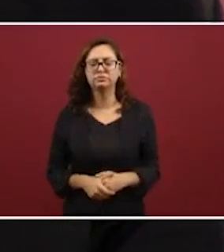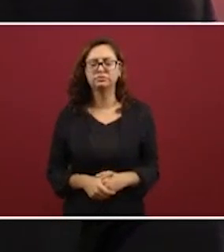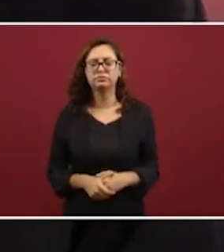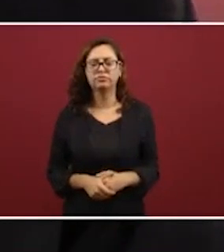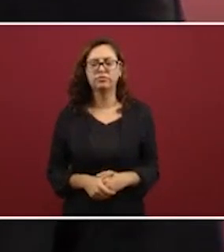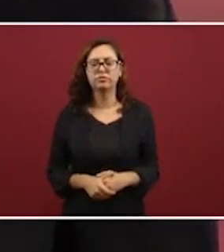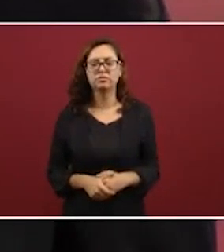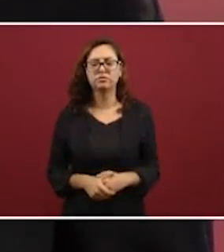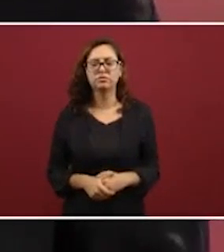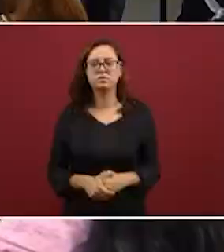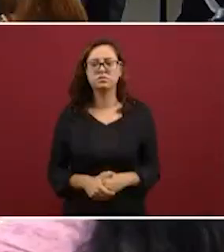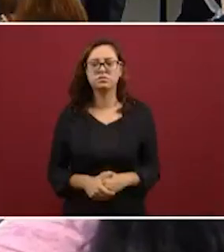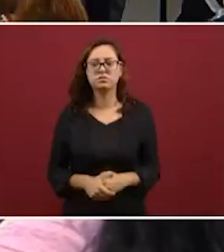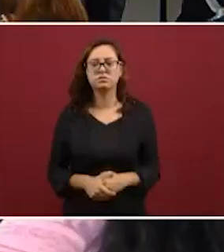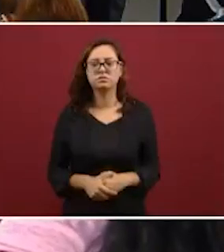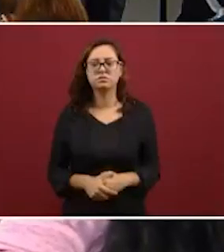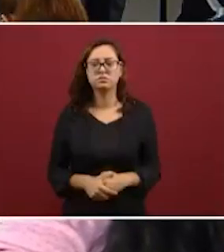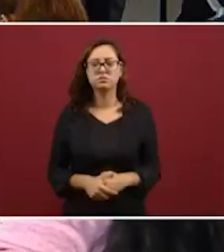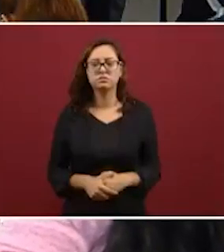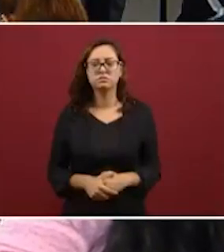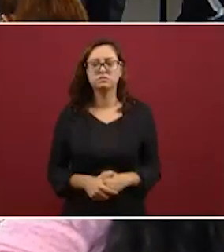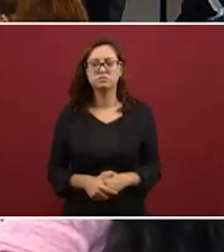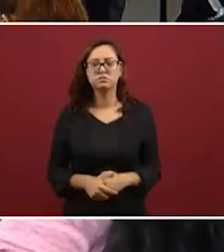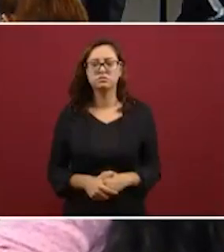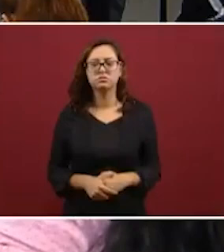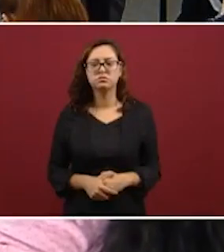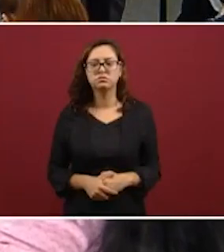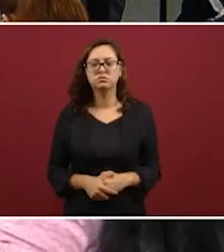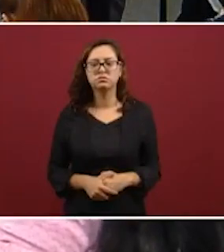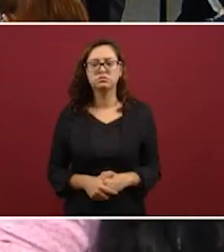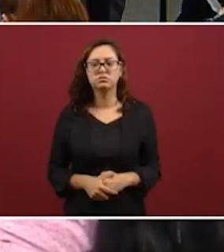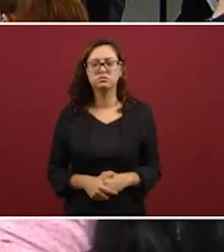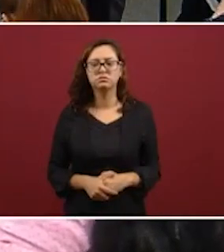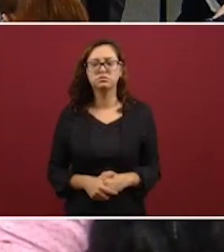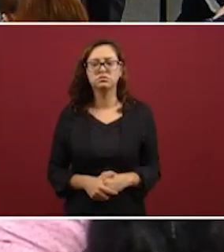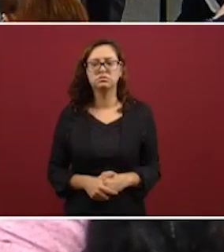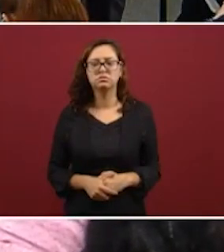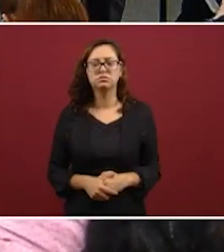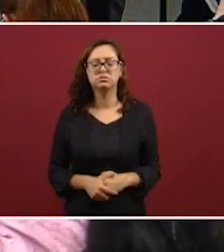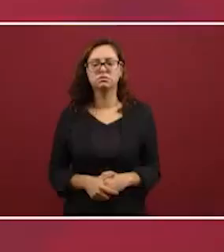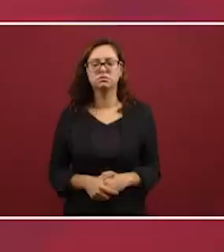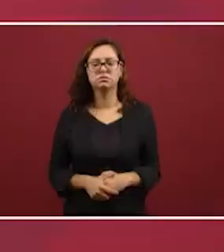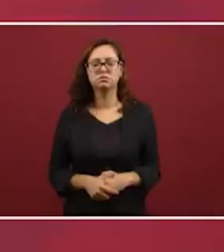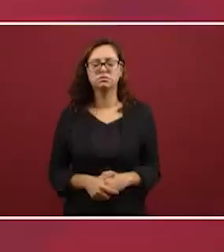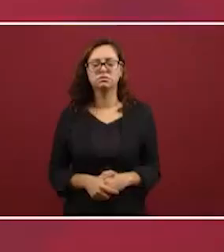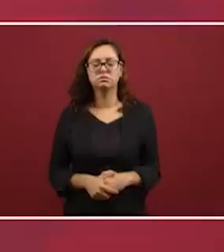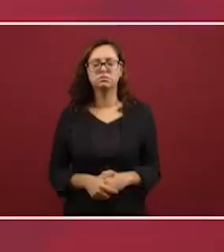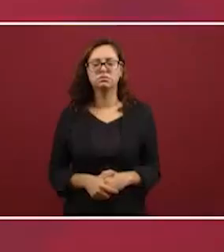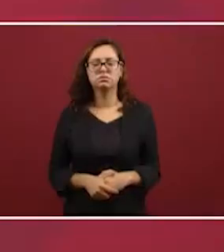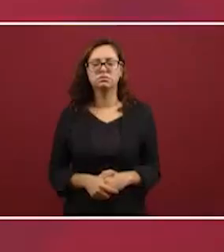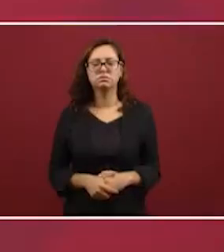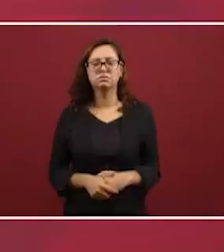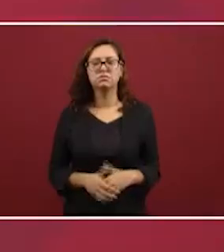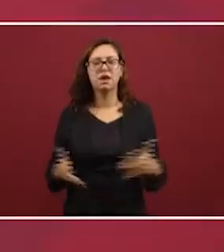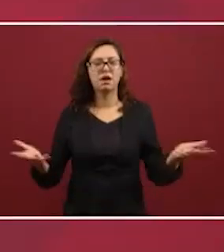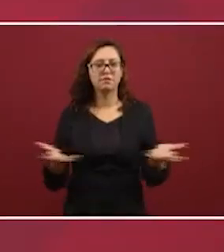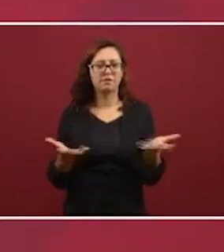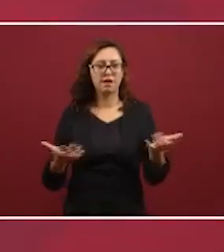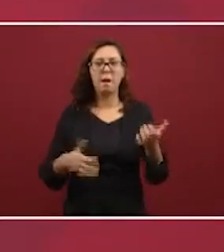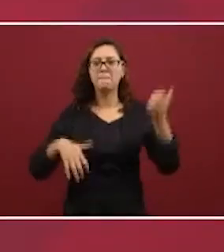es que van a hacer mariachis